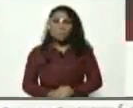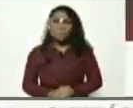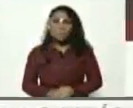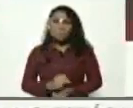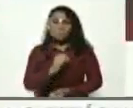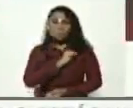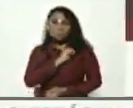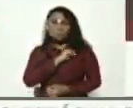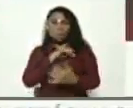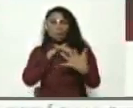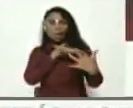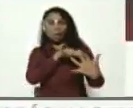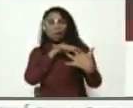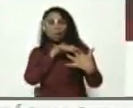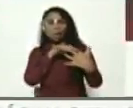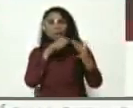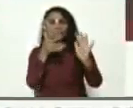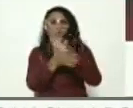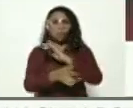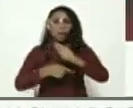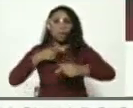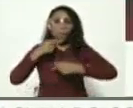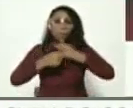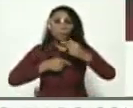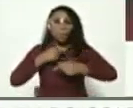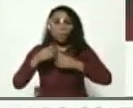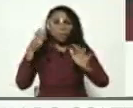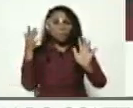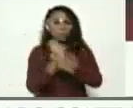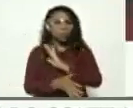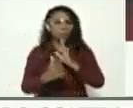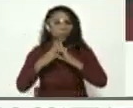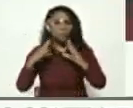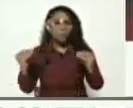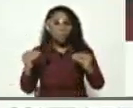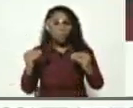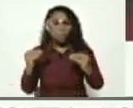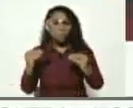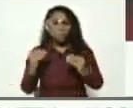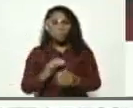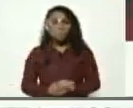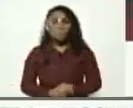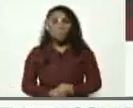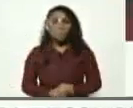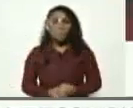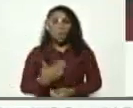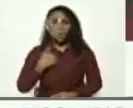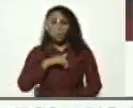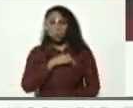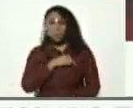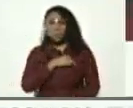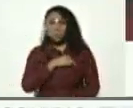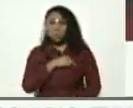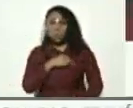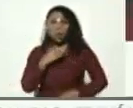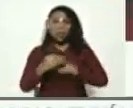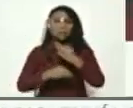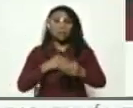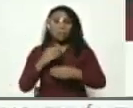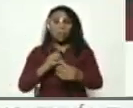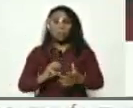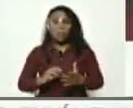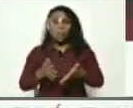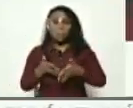a la guerra de las castas y los colores y sobre todo a la pardocracia. Nosotros no hacemos historia